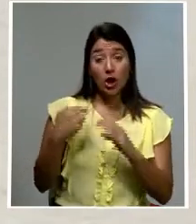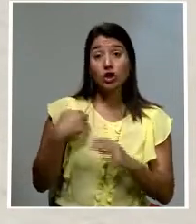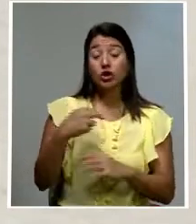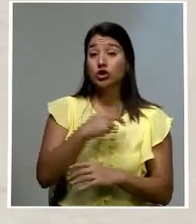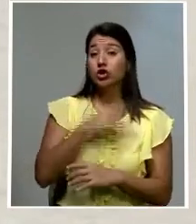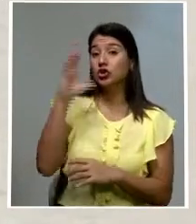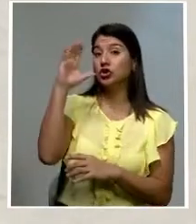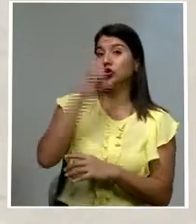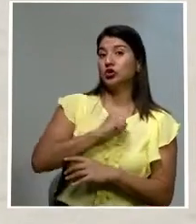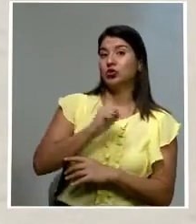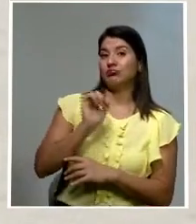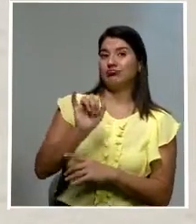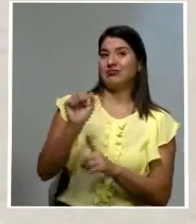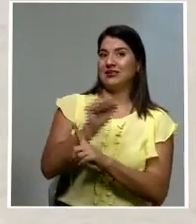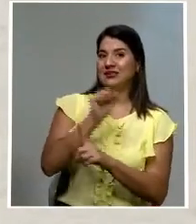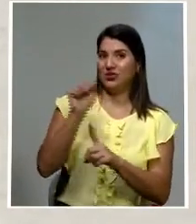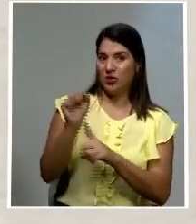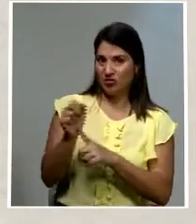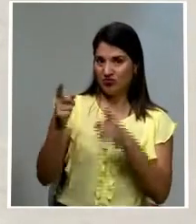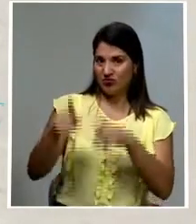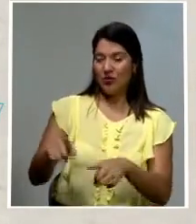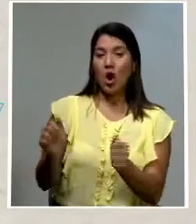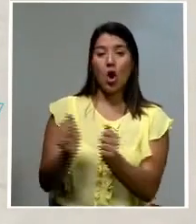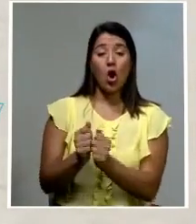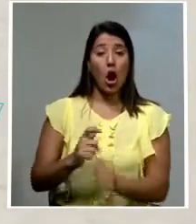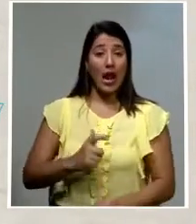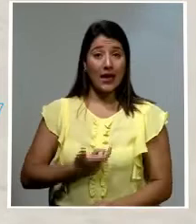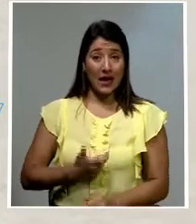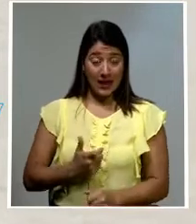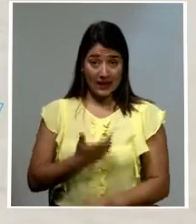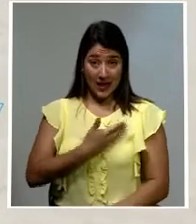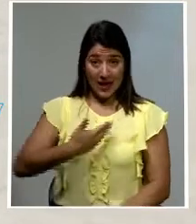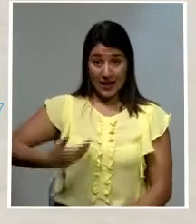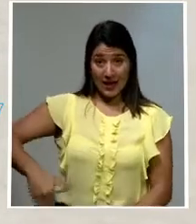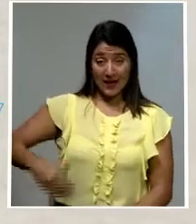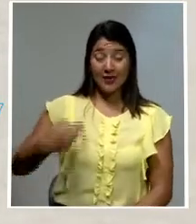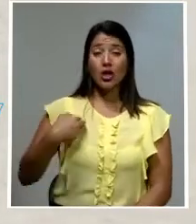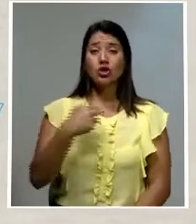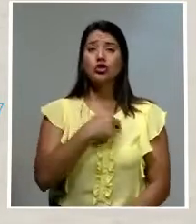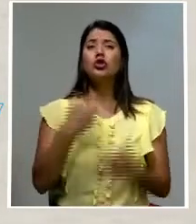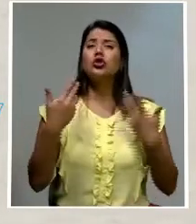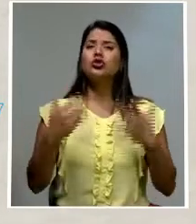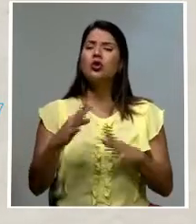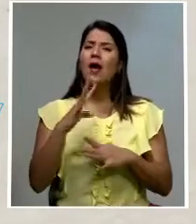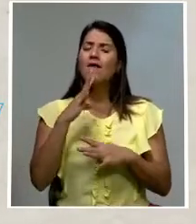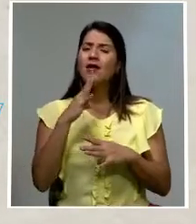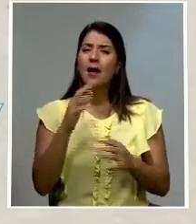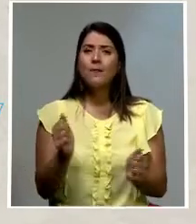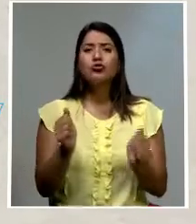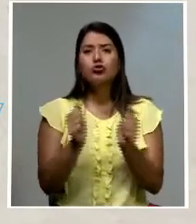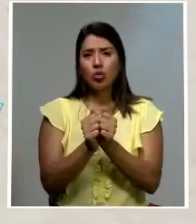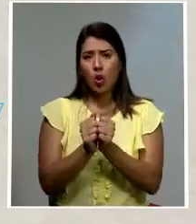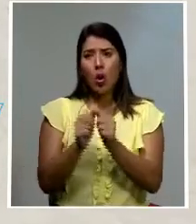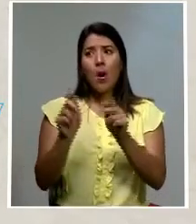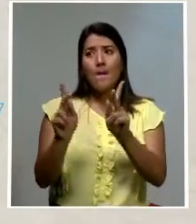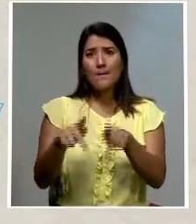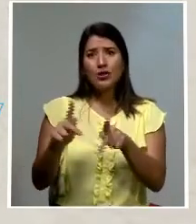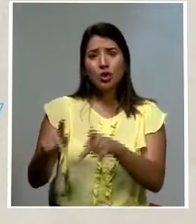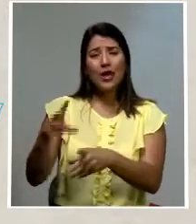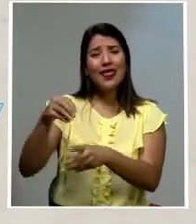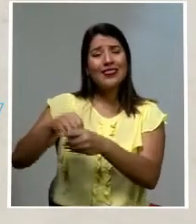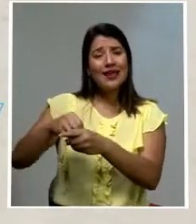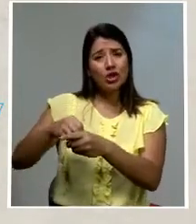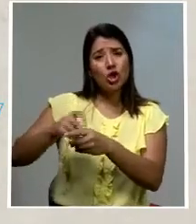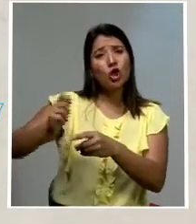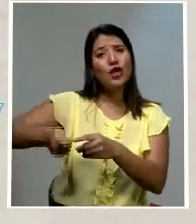lo acontecido con el alcalde de la ciudad de Heredia. Hemos conversado con los miembros del Tribunal de Ética, los